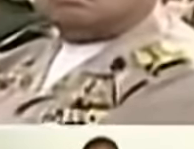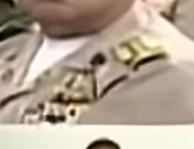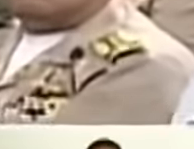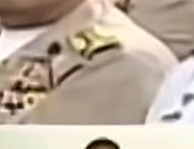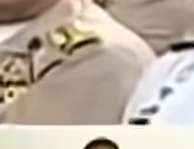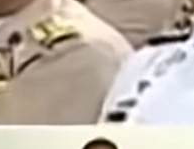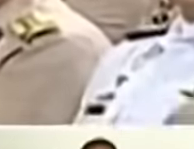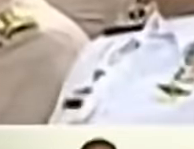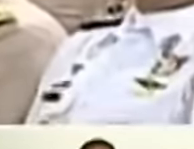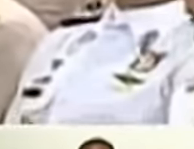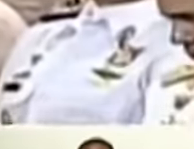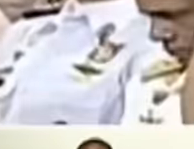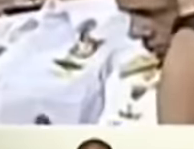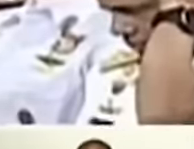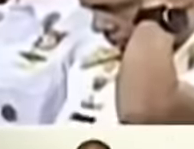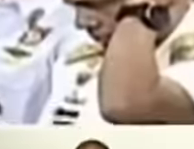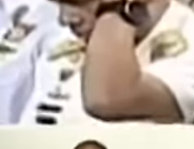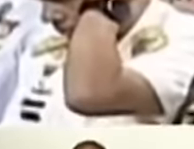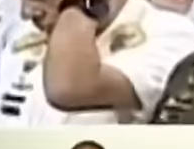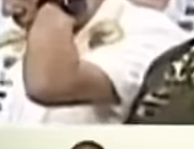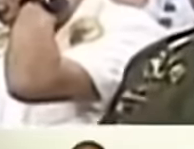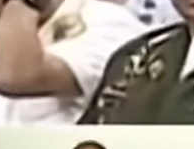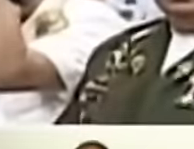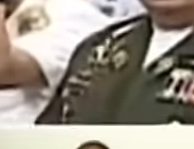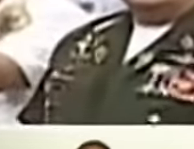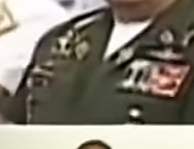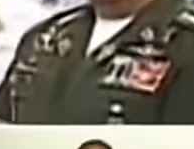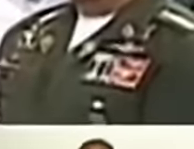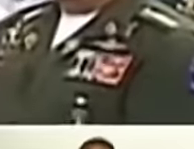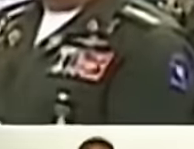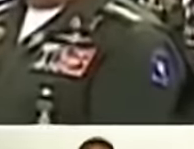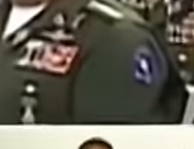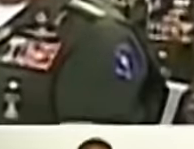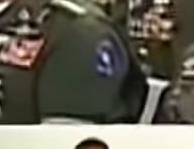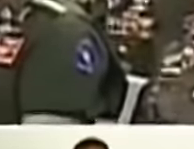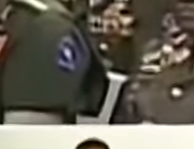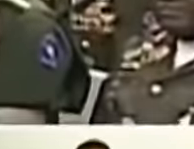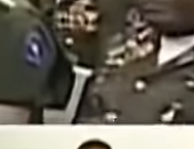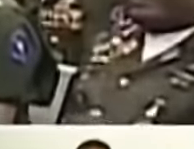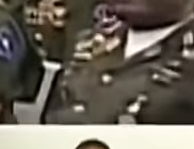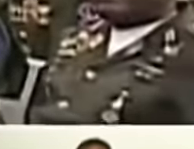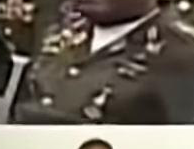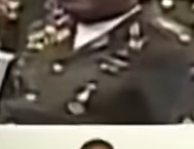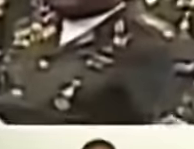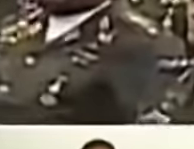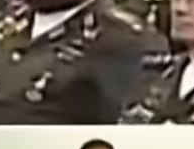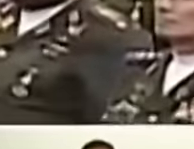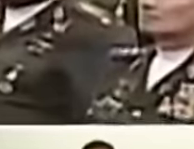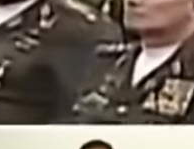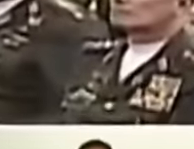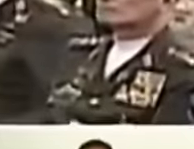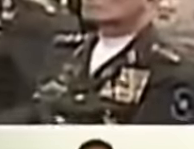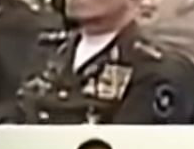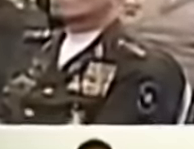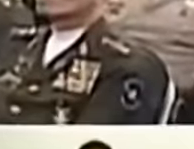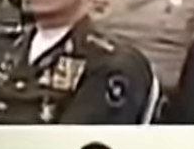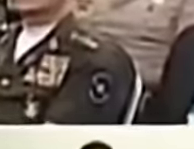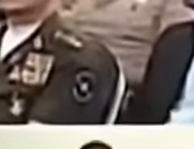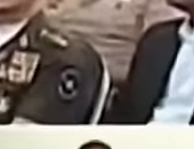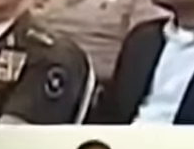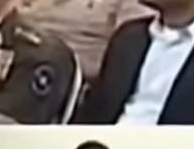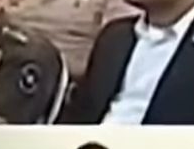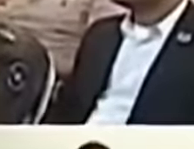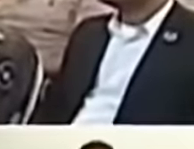de las 12 academias militares de Venezuela, de la Universidad Militar de Venezuela. Hemos